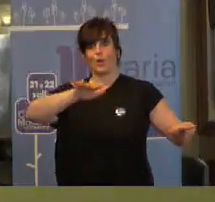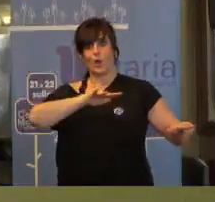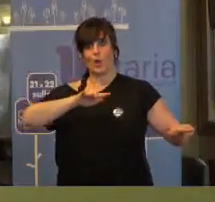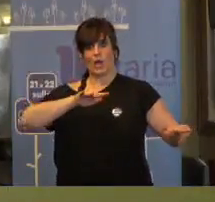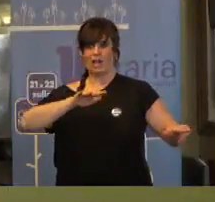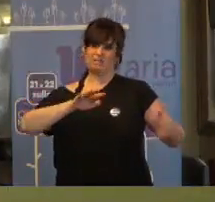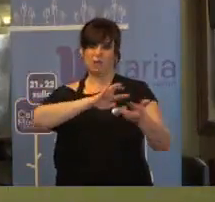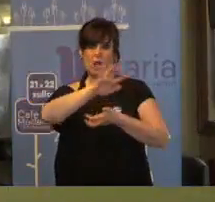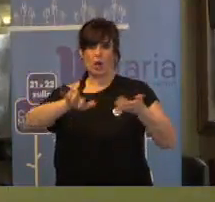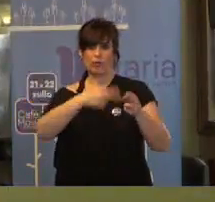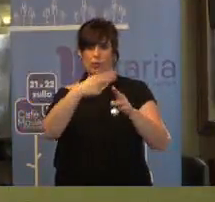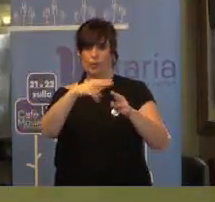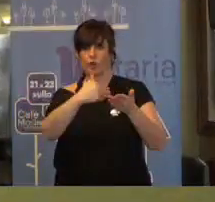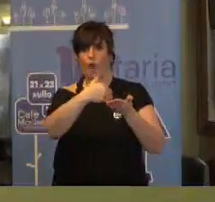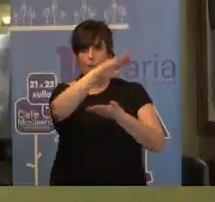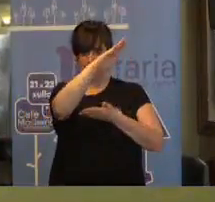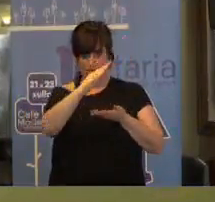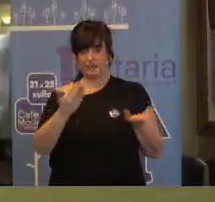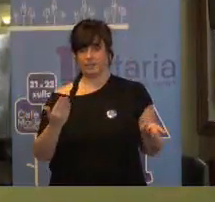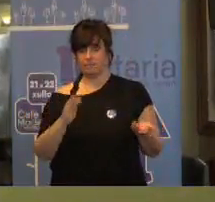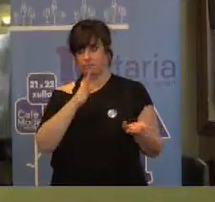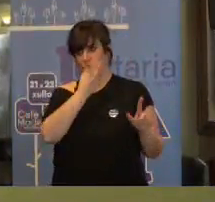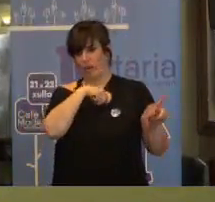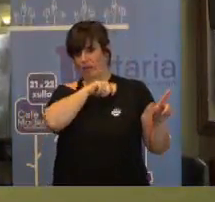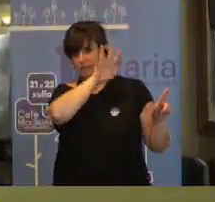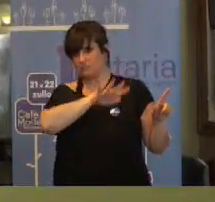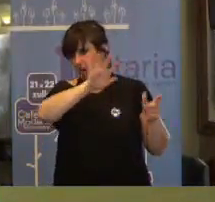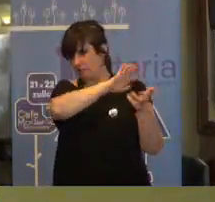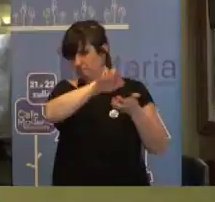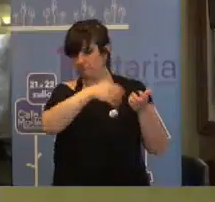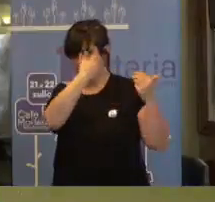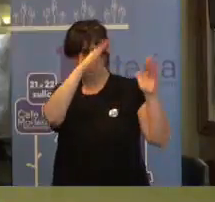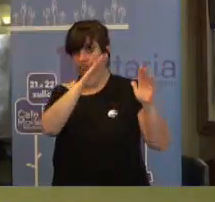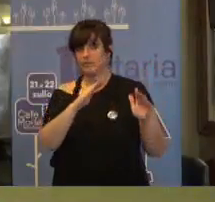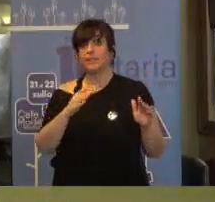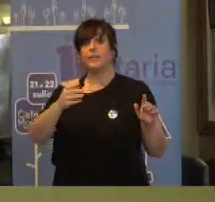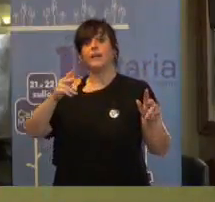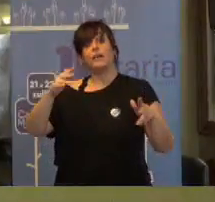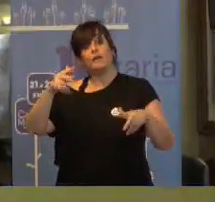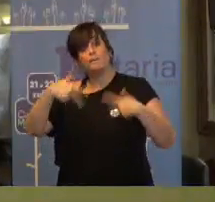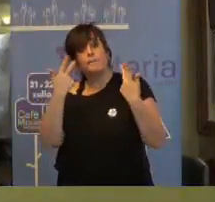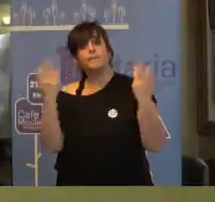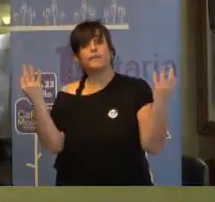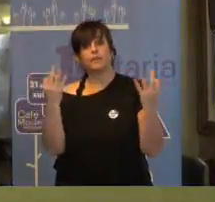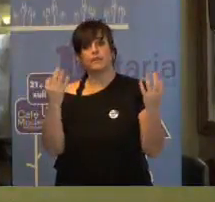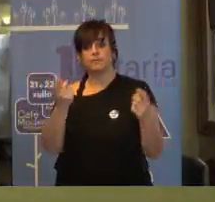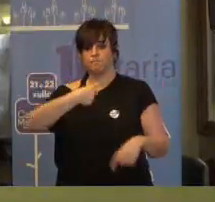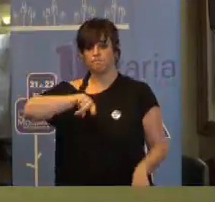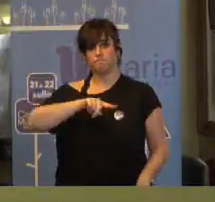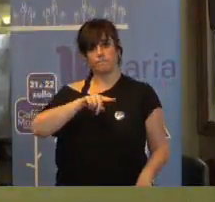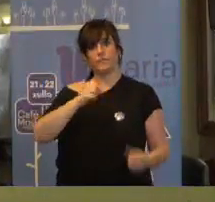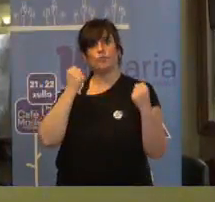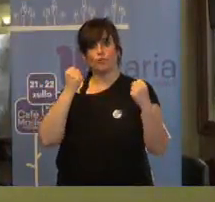conflitos políticos, das dinámicas da política estatal, etc., que nos permitan manter esa fortaleza